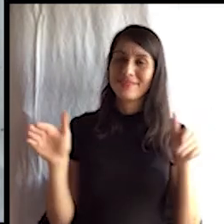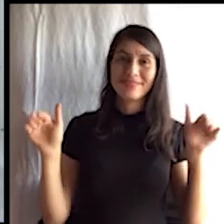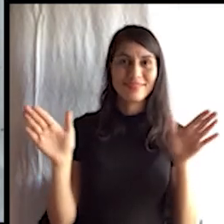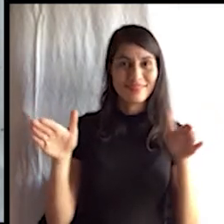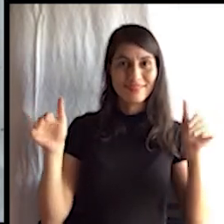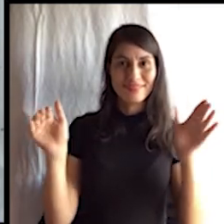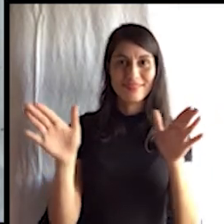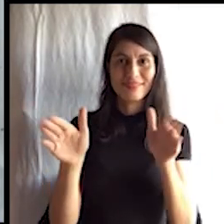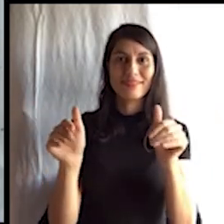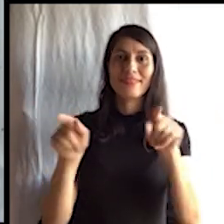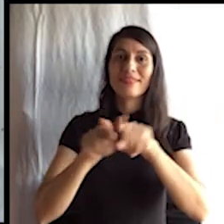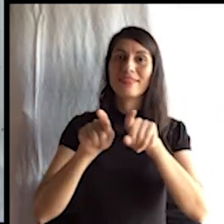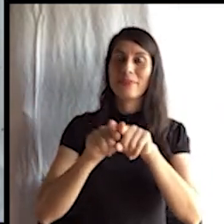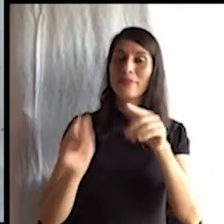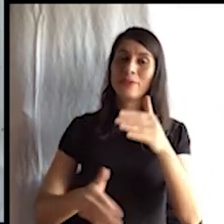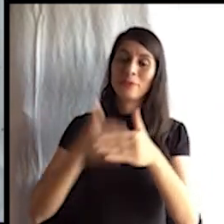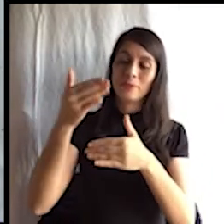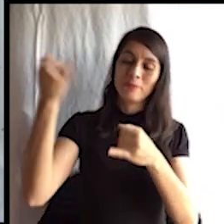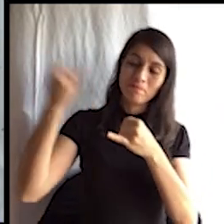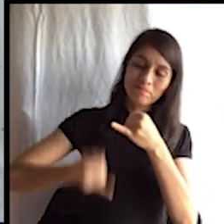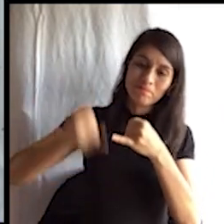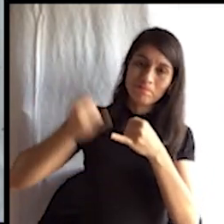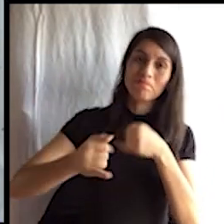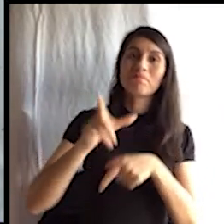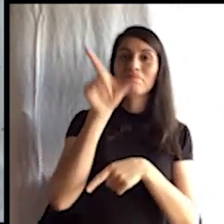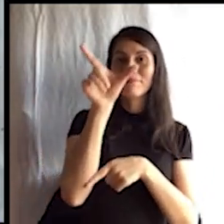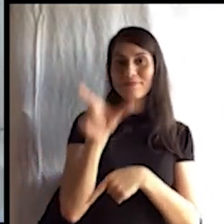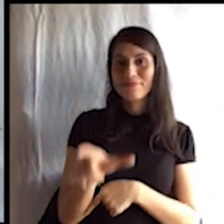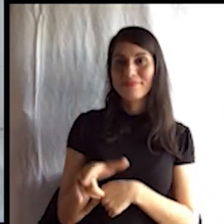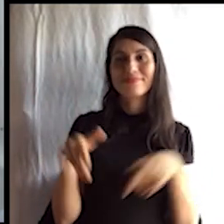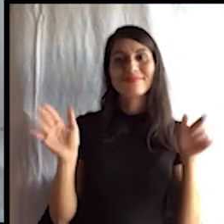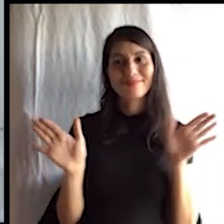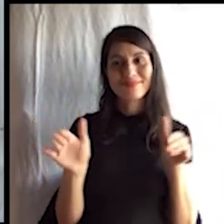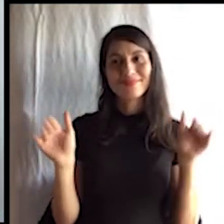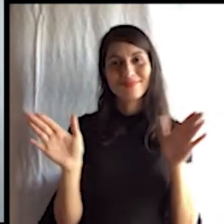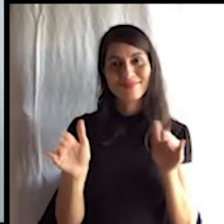alas y terminamos con el tronco.